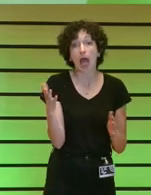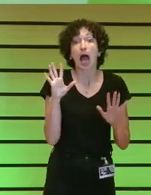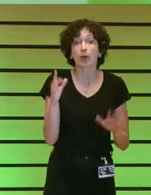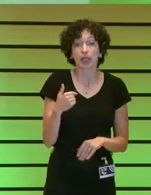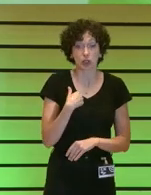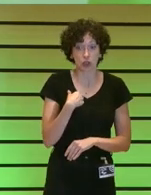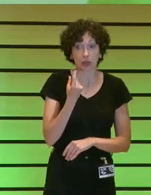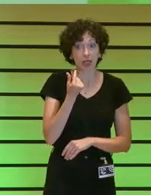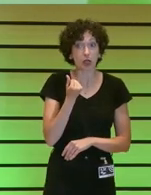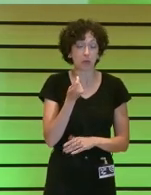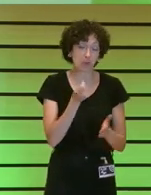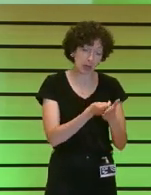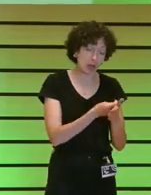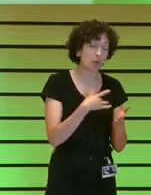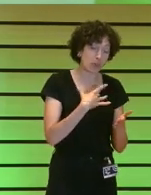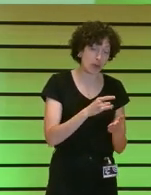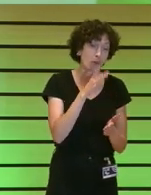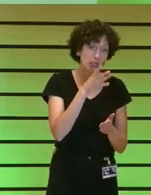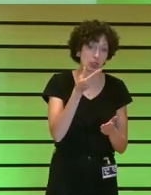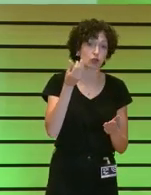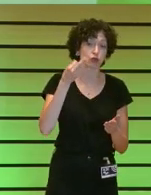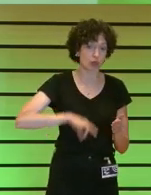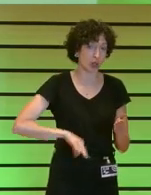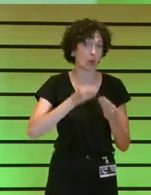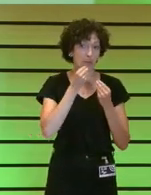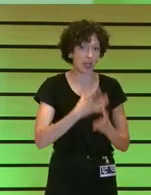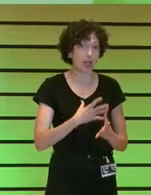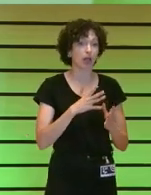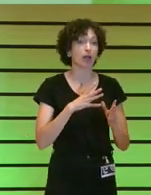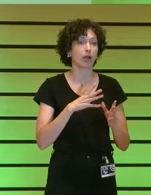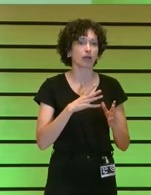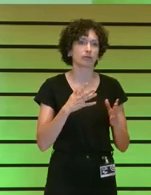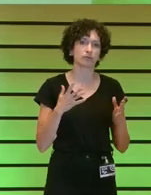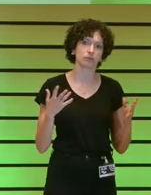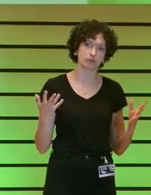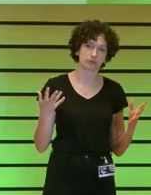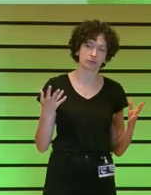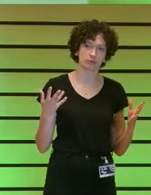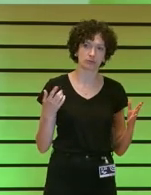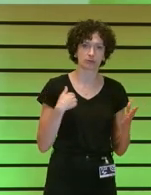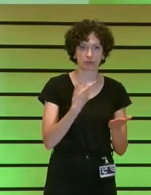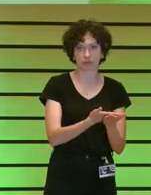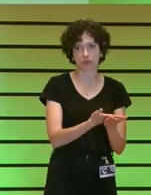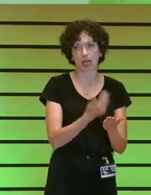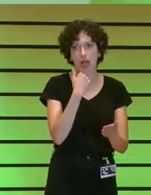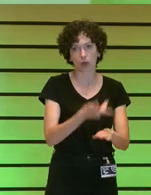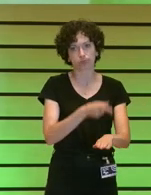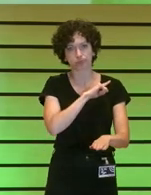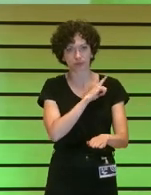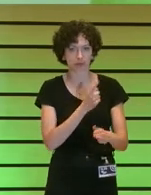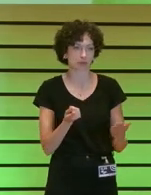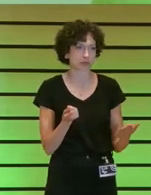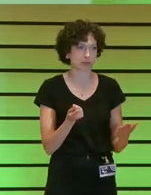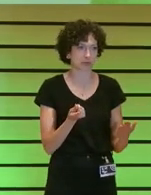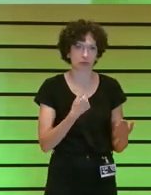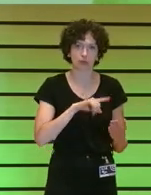pueda pagarlos porque tenga un nivel de renta estupendo Aunque fueras el caso me estáis pidiendo una heroicidad y no somos Héroes ni